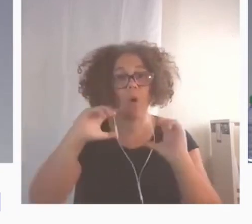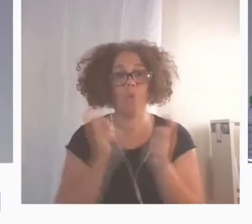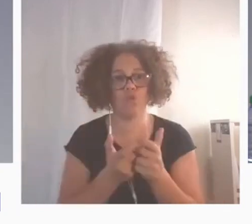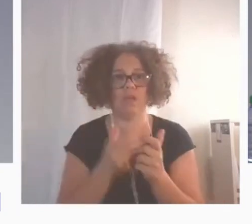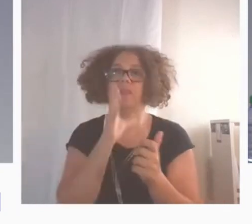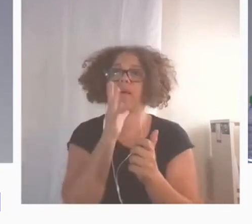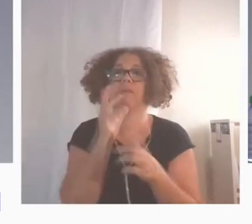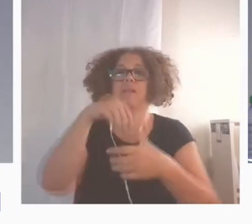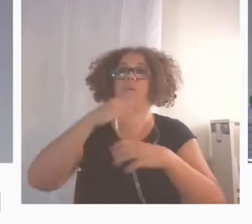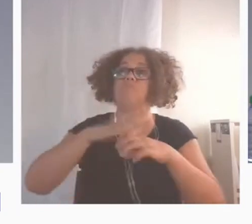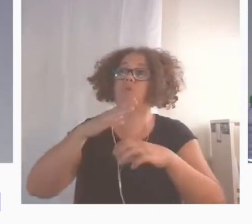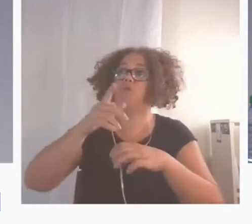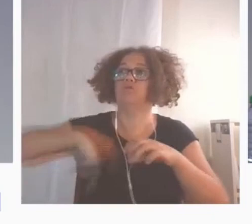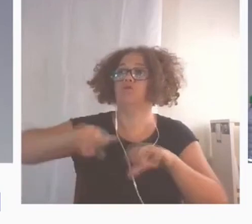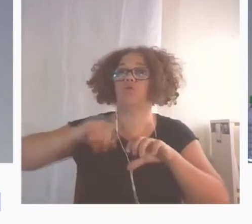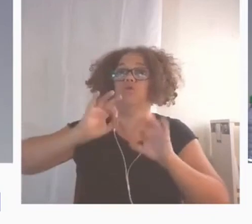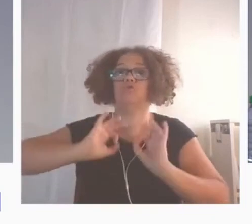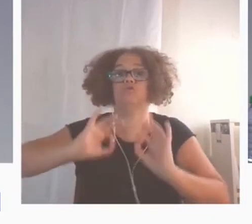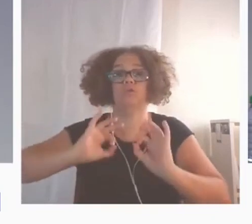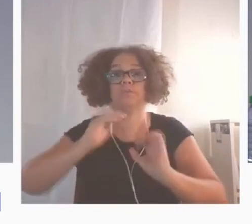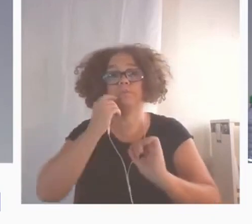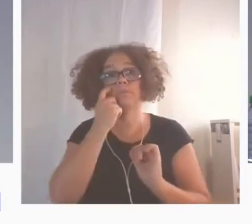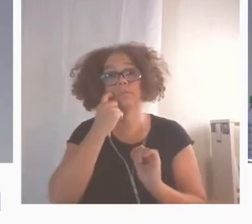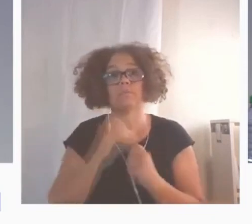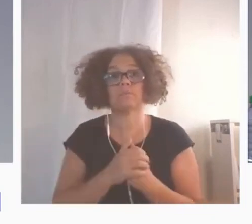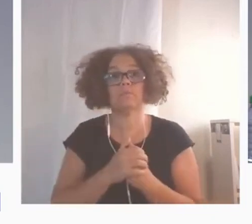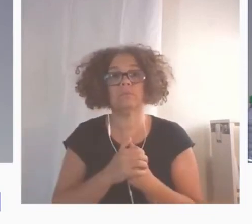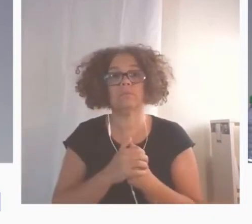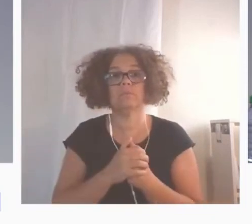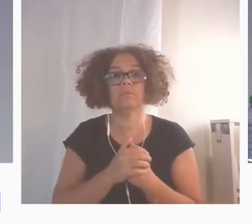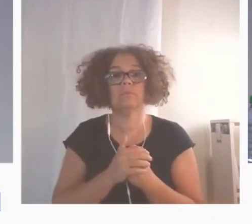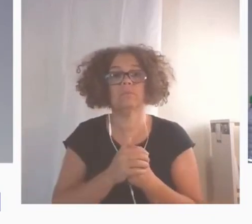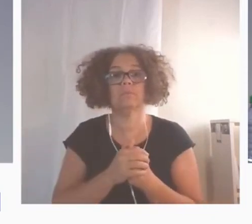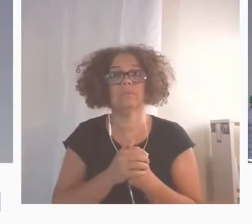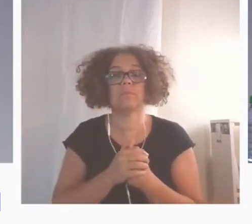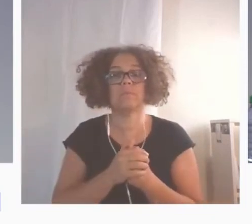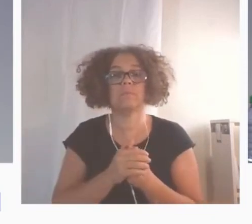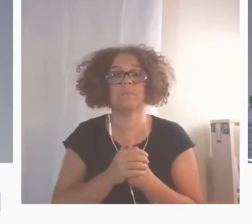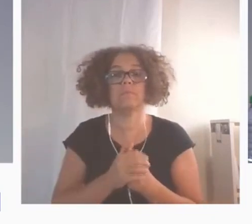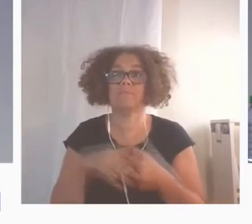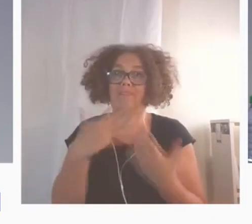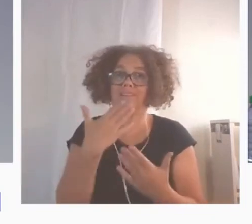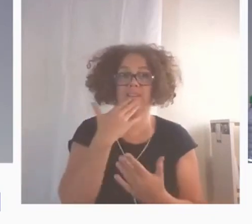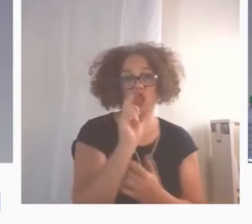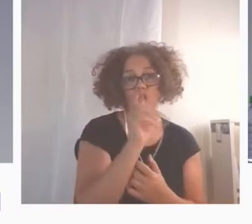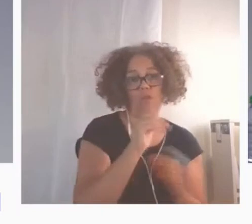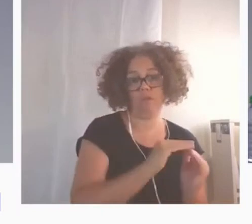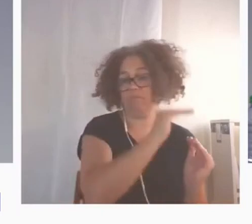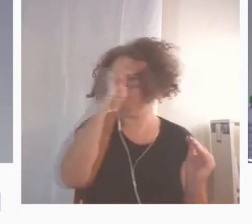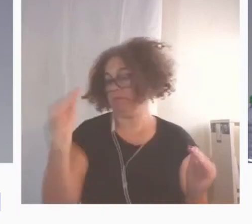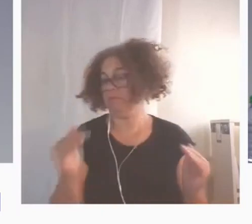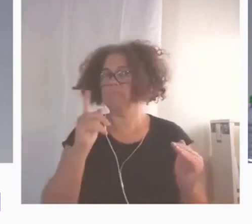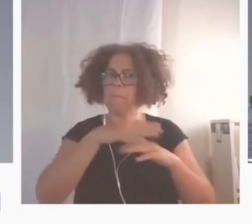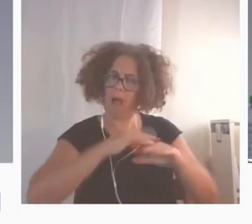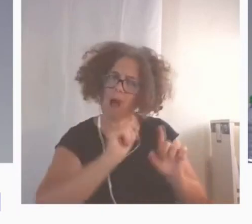apoyamos todos los jóvenes hasta, en ese momento ya hasta la formación de 12 años, básica. Pero